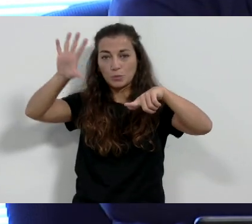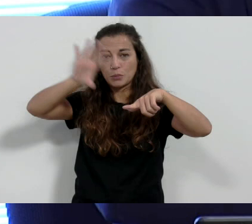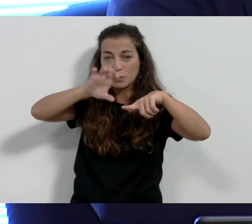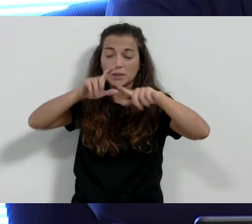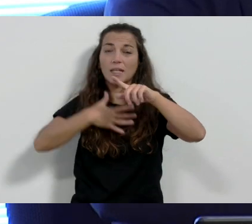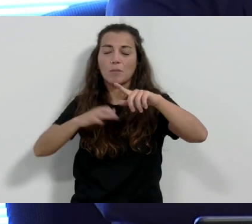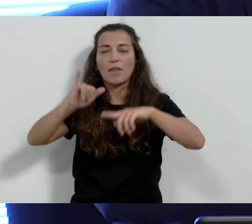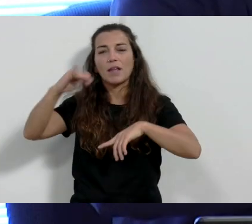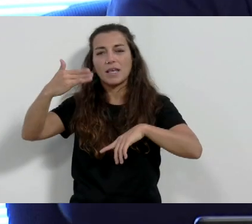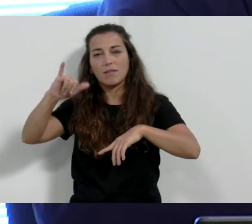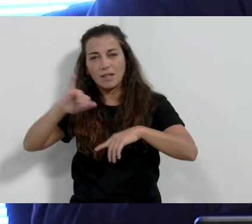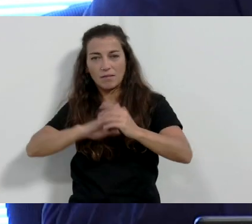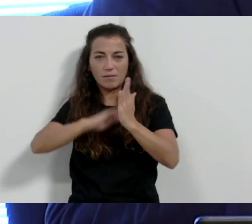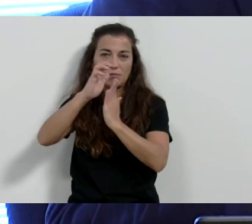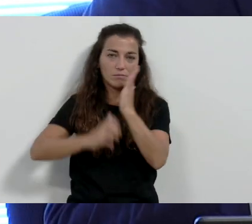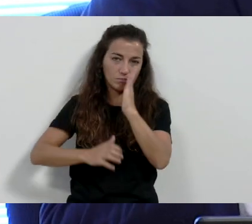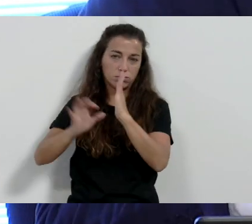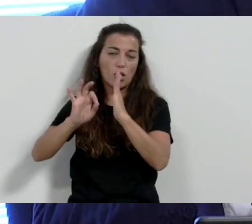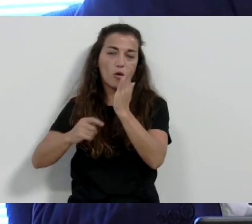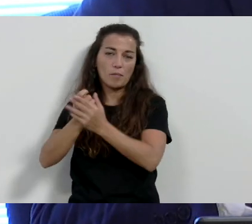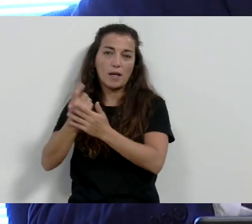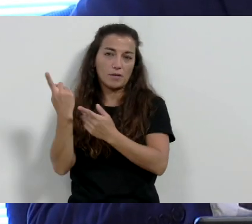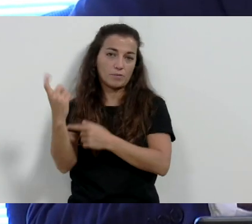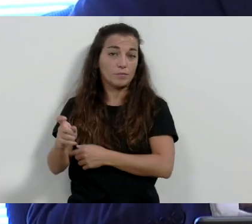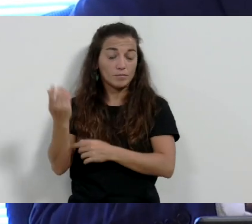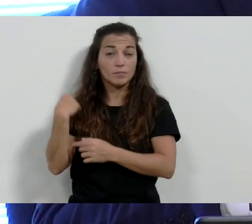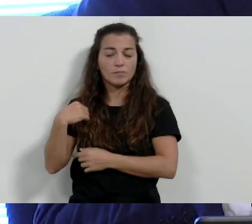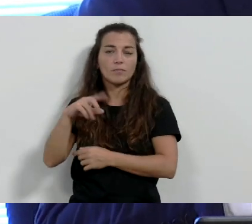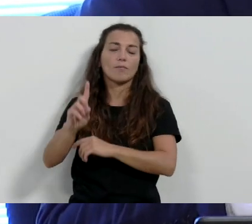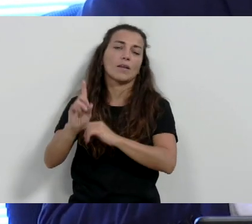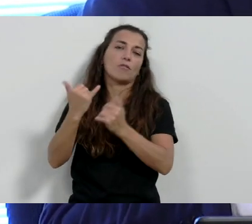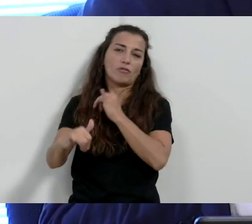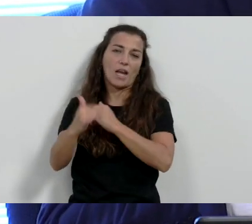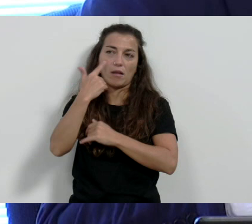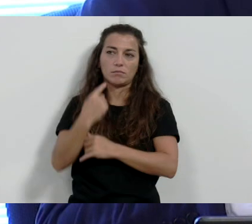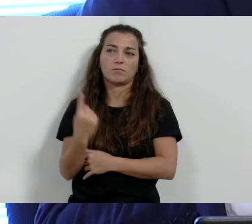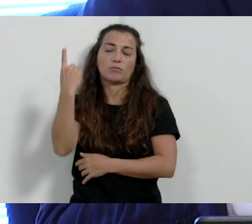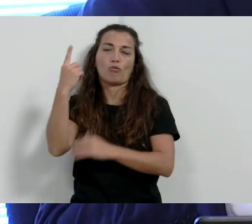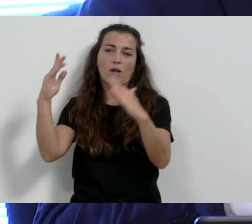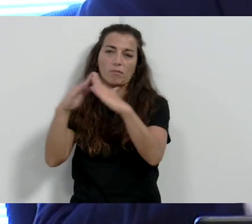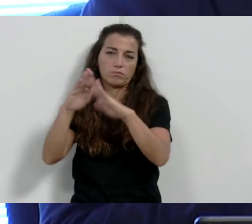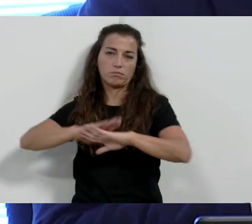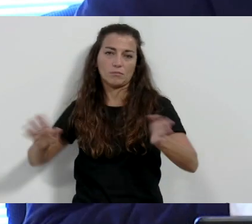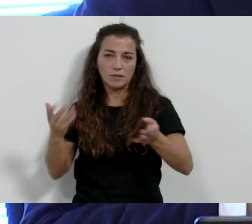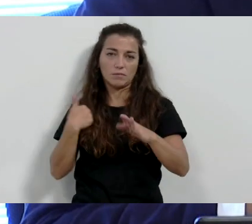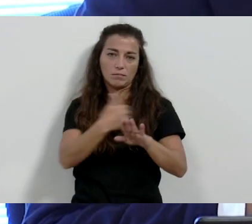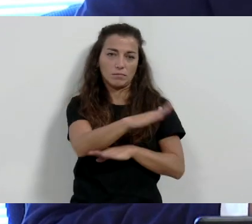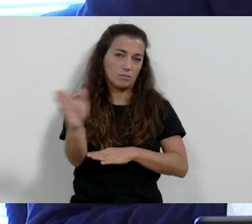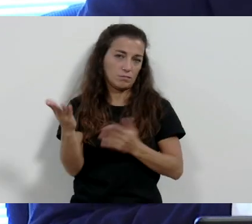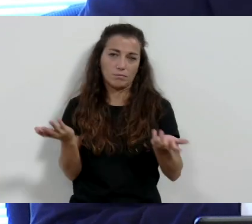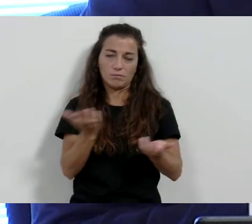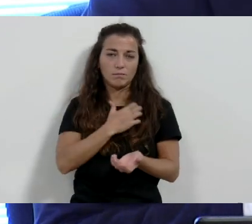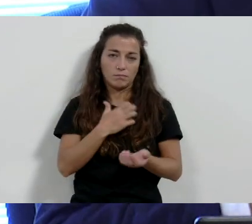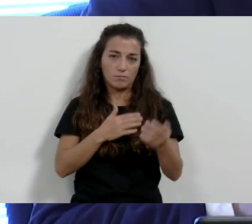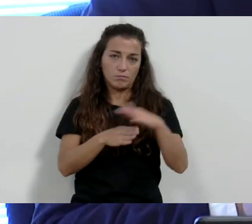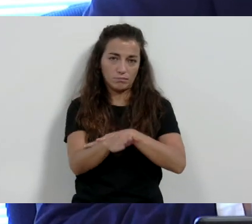que le pedimos al equipo de Gobierno que sea más flexible en esta bonificación. Pedimos también que a esos vecinos que pidan